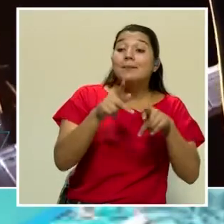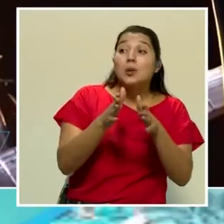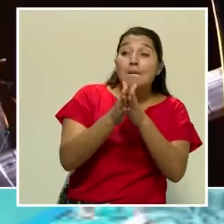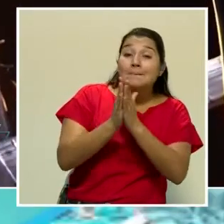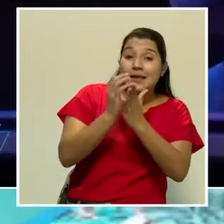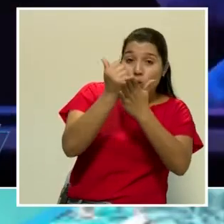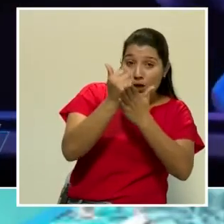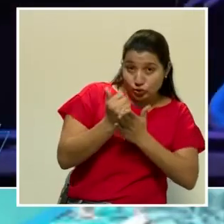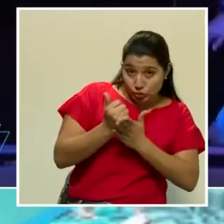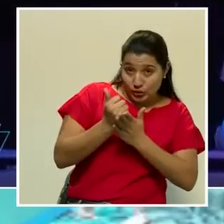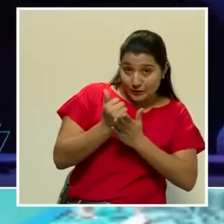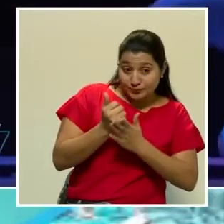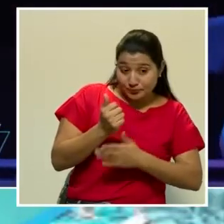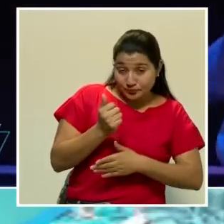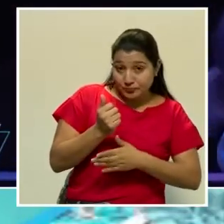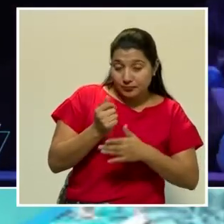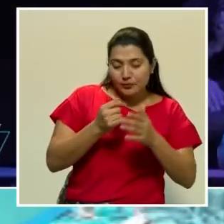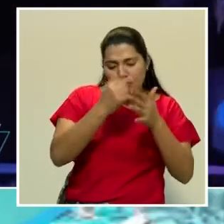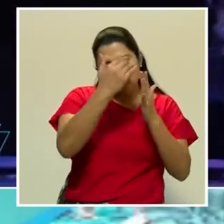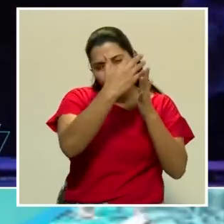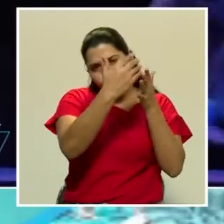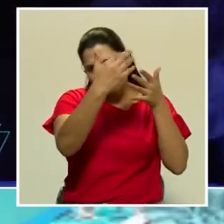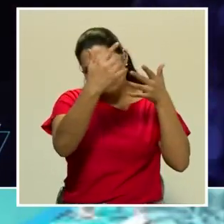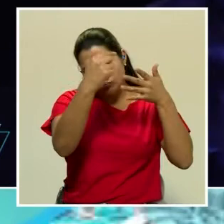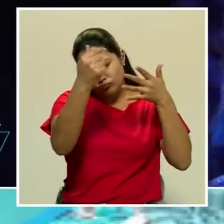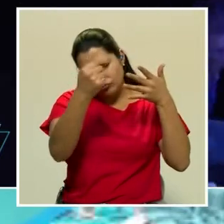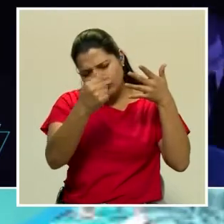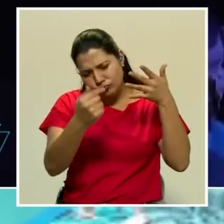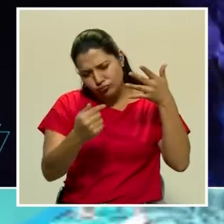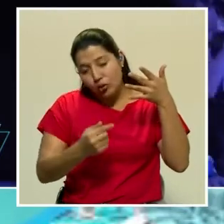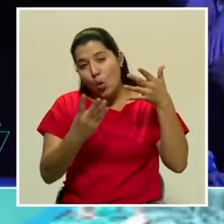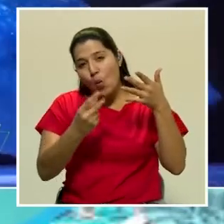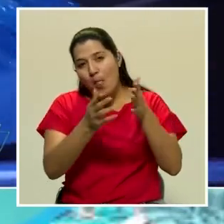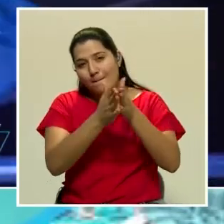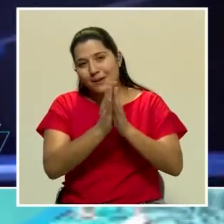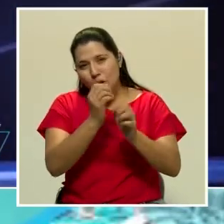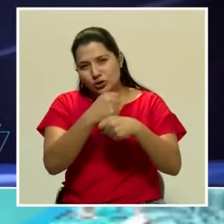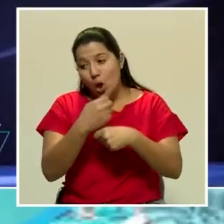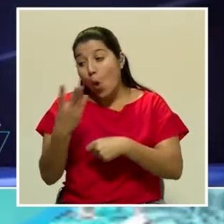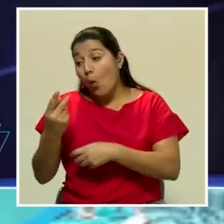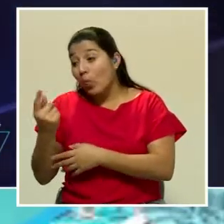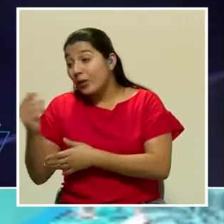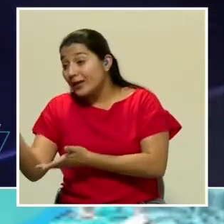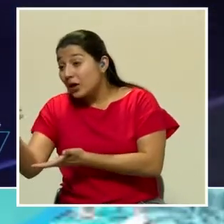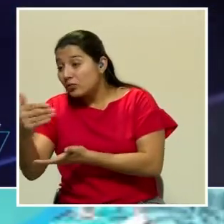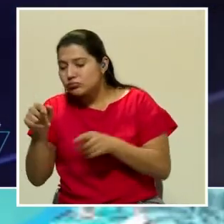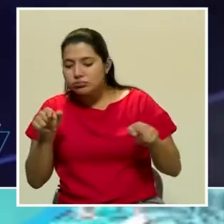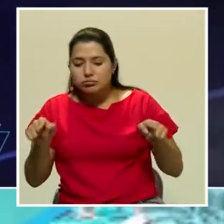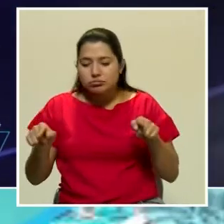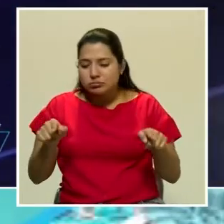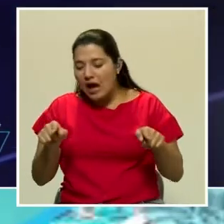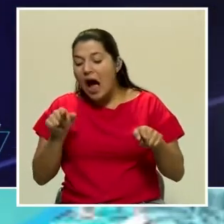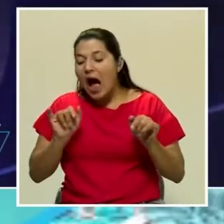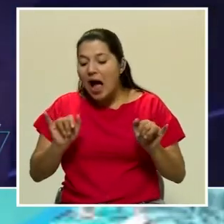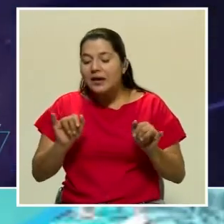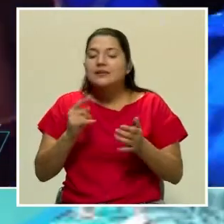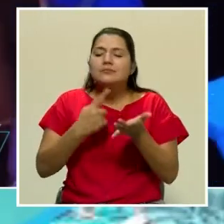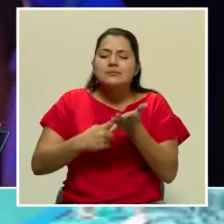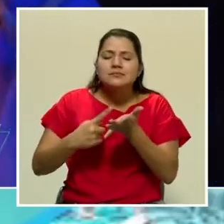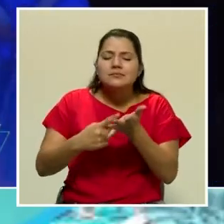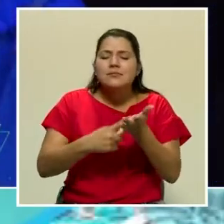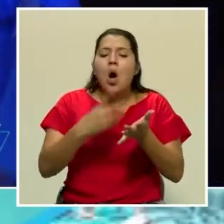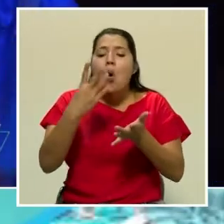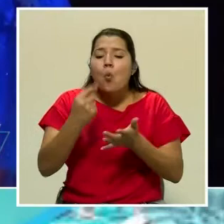un paquete definido, digamos, de lo que es ese diario alimentario, pero lo vamos a justo trabajar ya con los